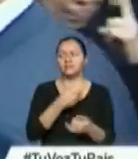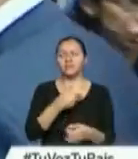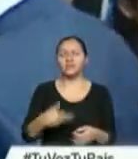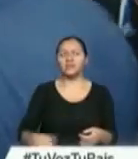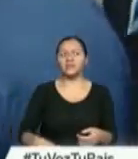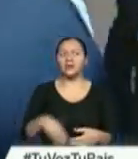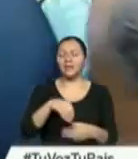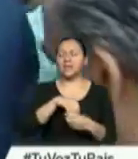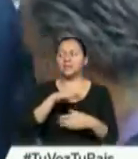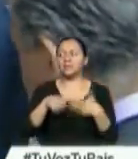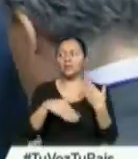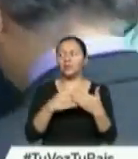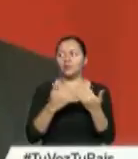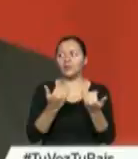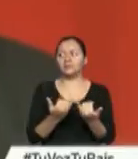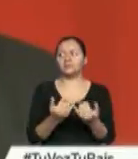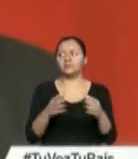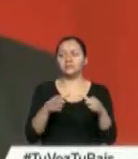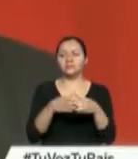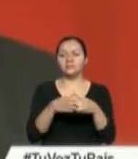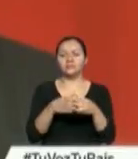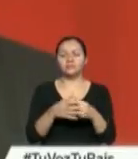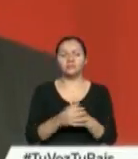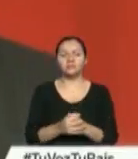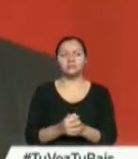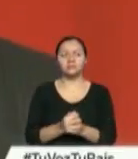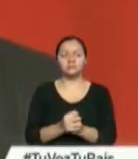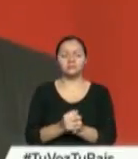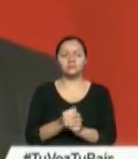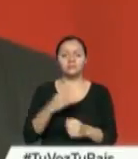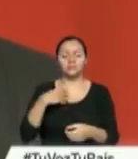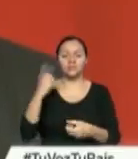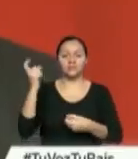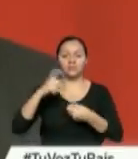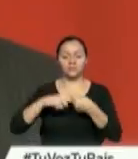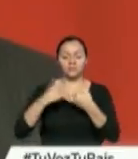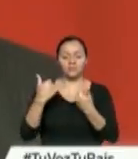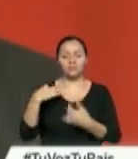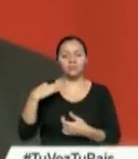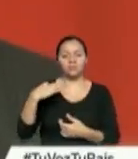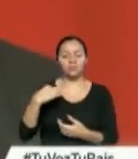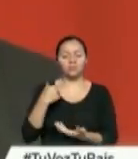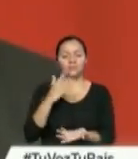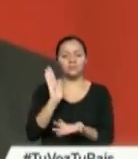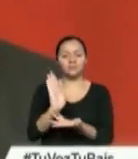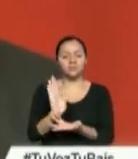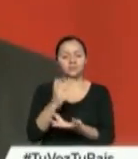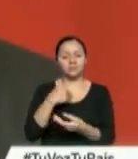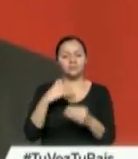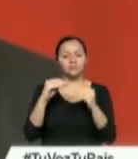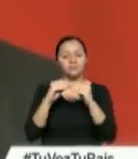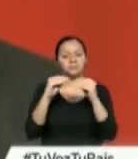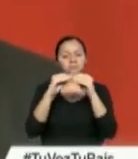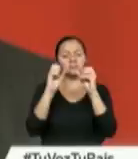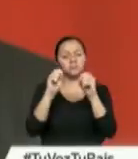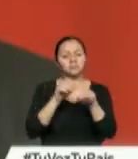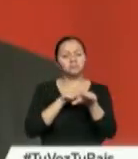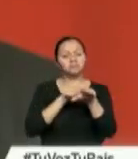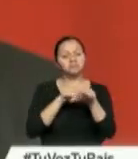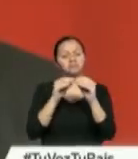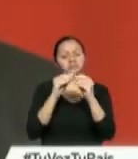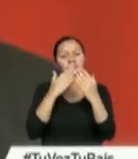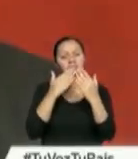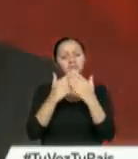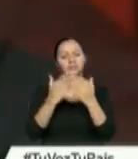República recorrió las instalaciones. Soy un afiliado voluntario del IES y hoy más que nunca me siento respaldado al tener